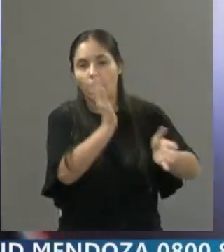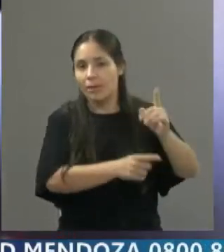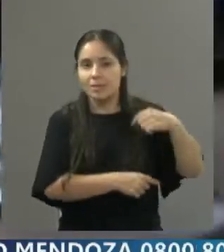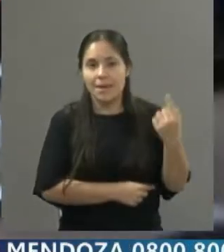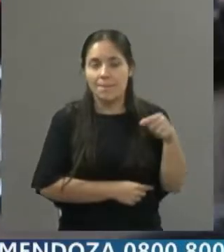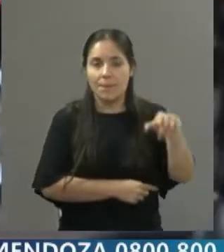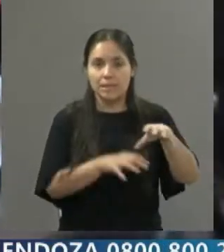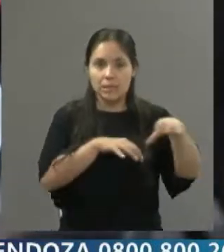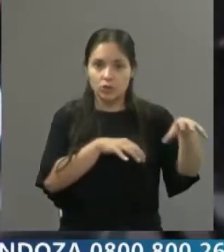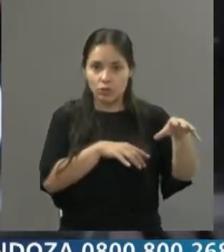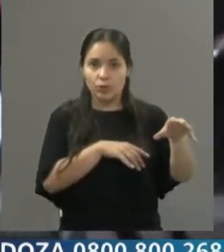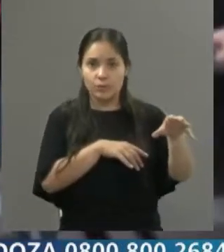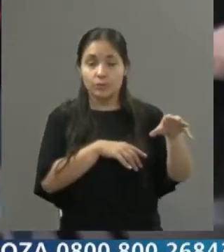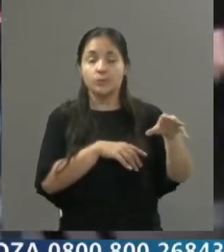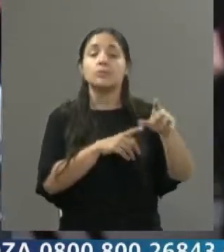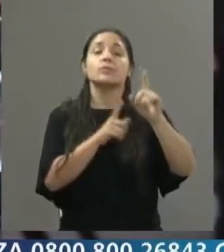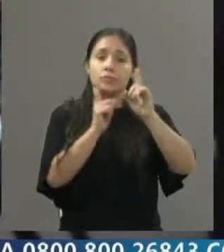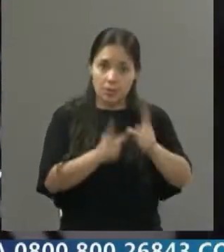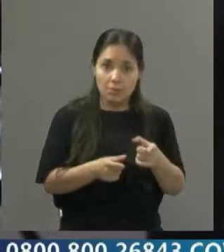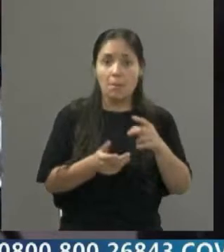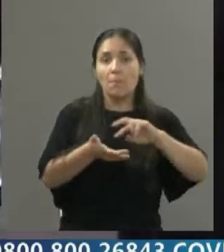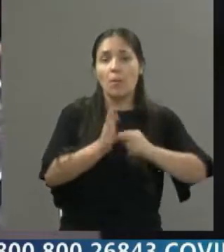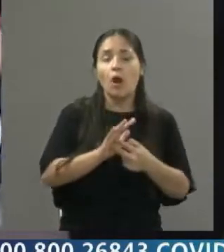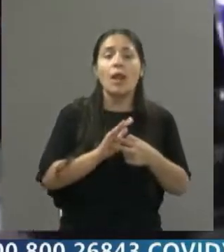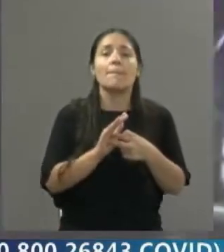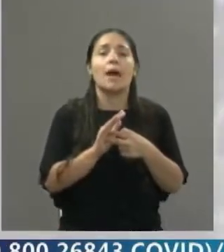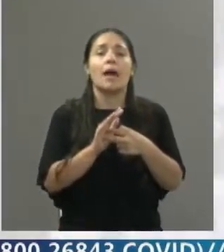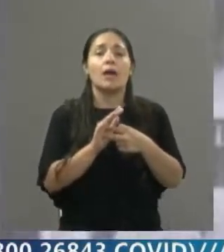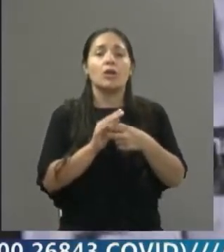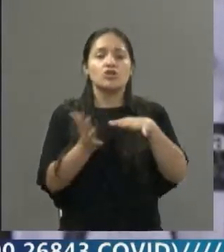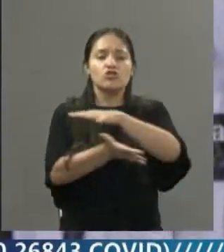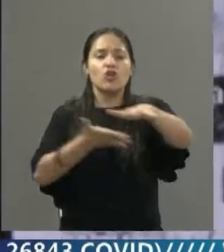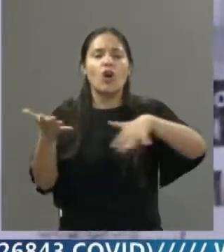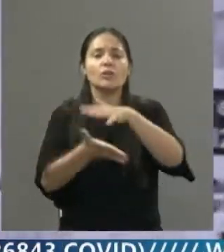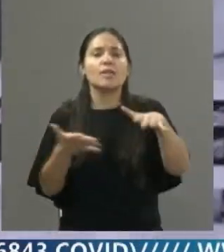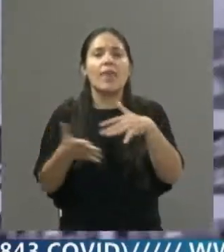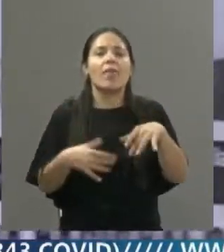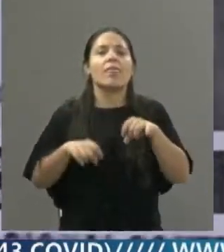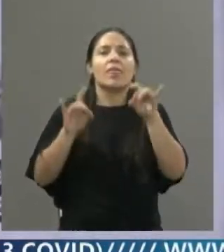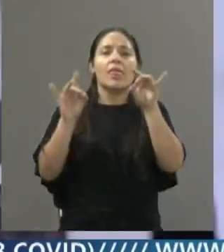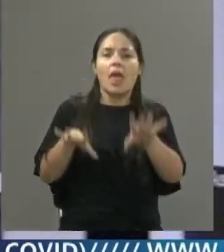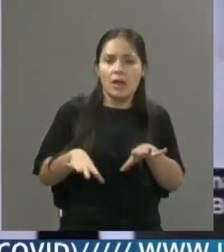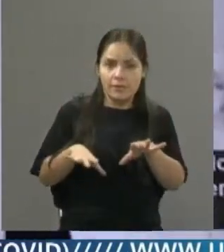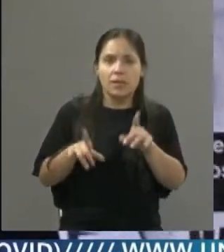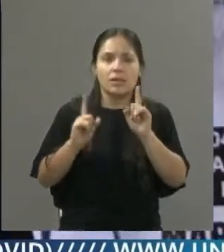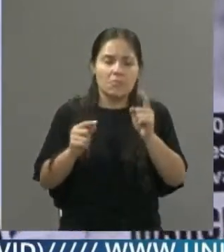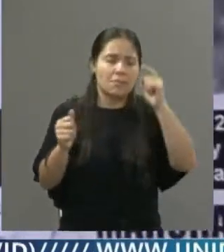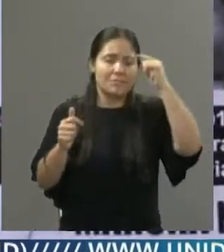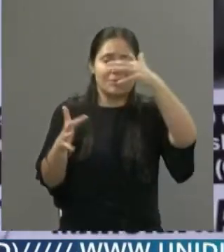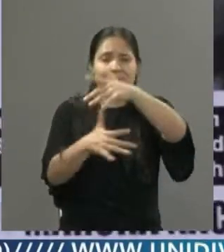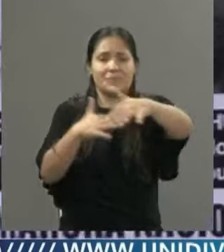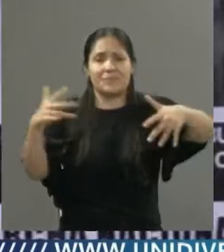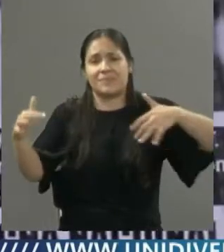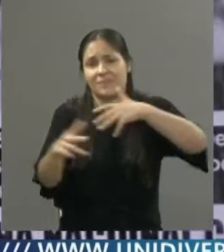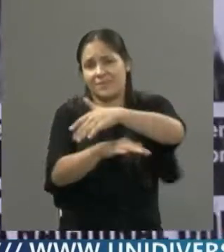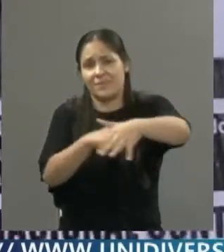además un momento de mucha vulnerabilidad social y de mucha virulencia, lo cual ¿no? Hace surgir